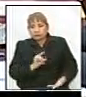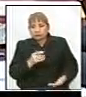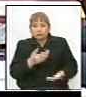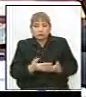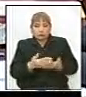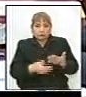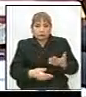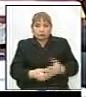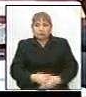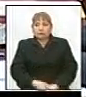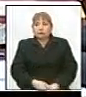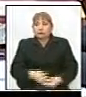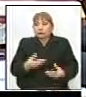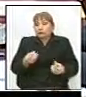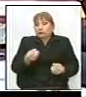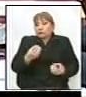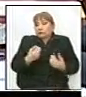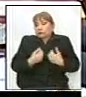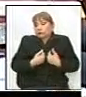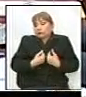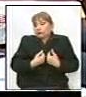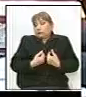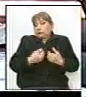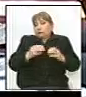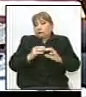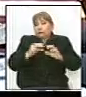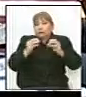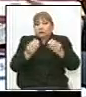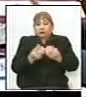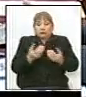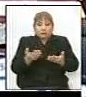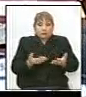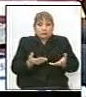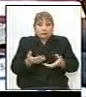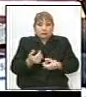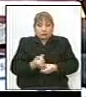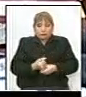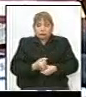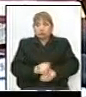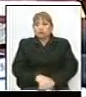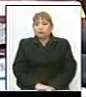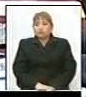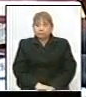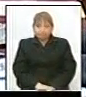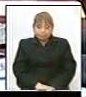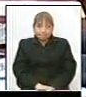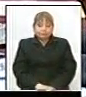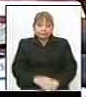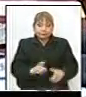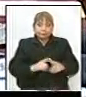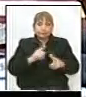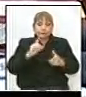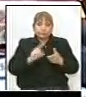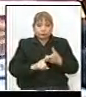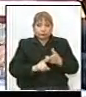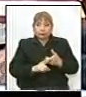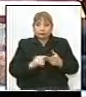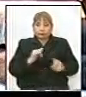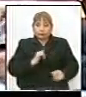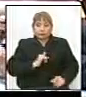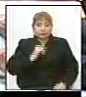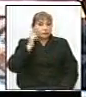establece o que tenemos nosotros como Congreso para poder debatir y aprobar. Entonces, presidente, yo creo